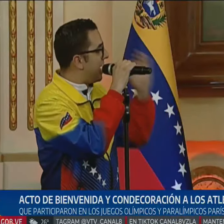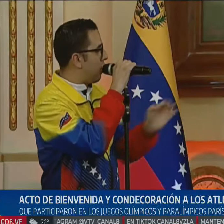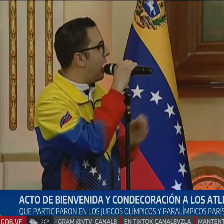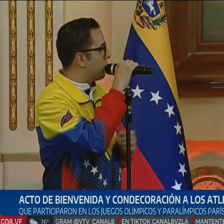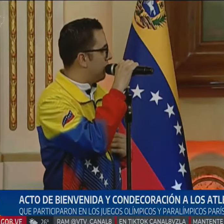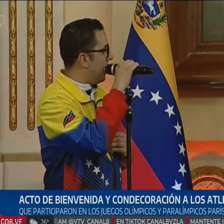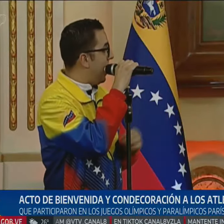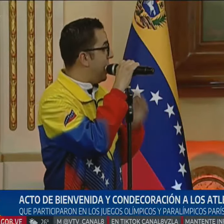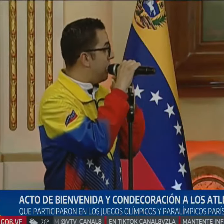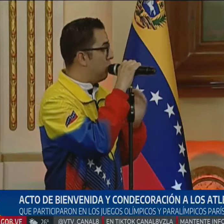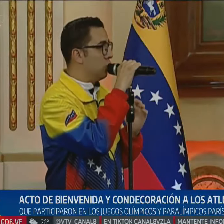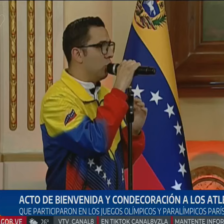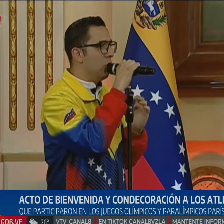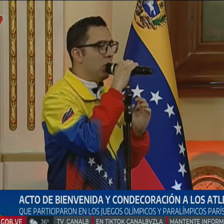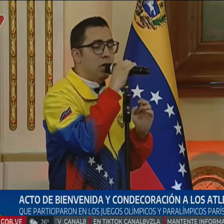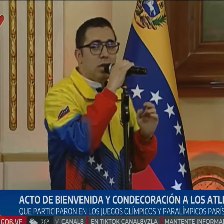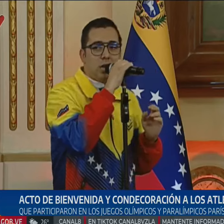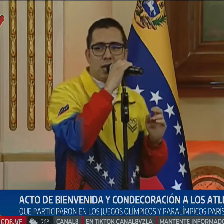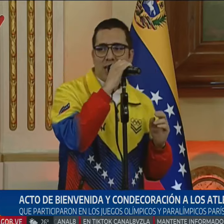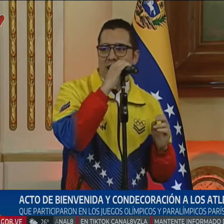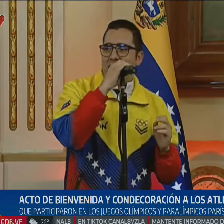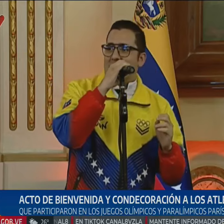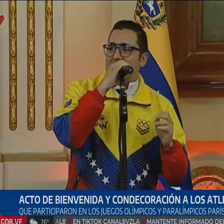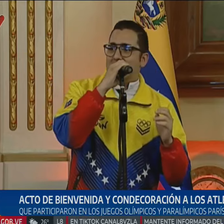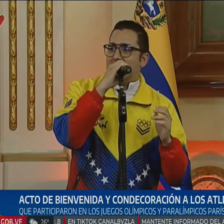número 34 en el mundo.